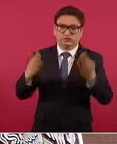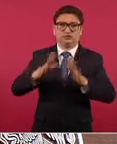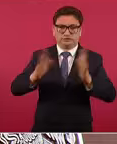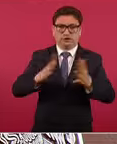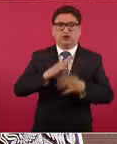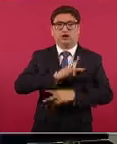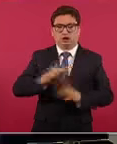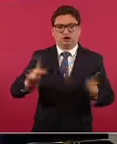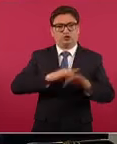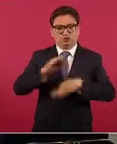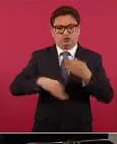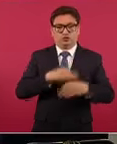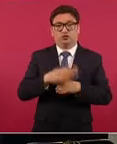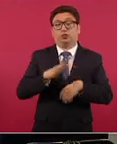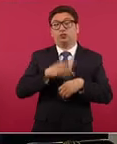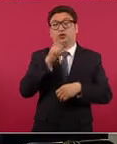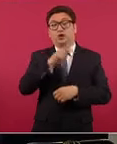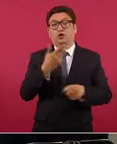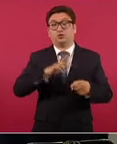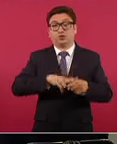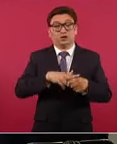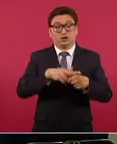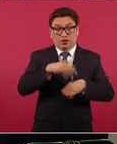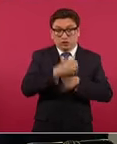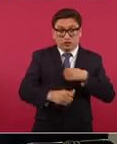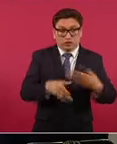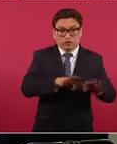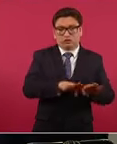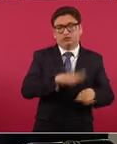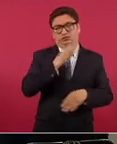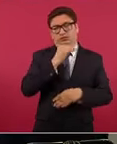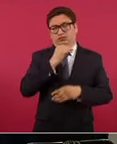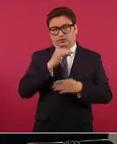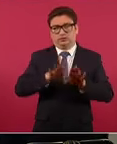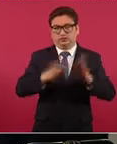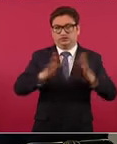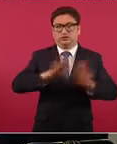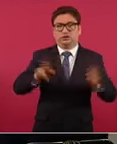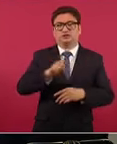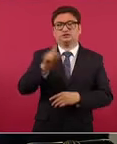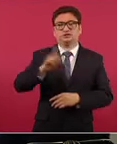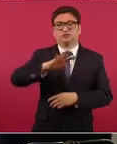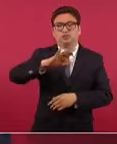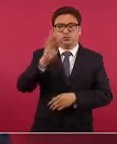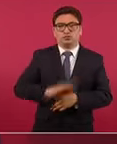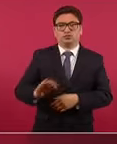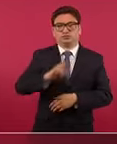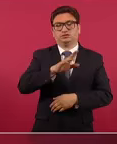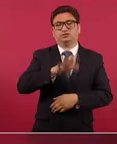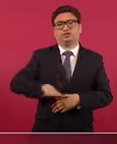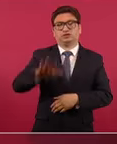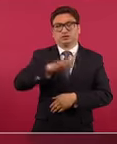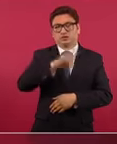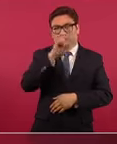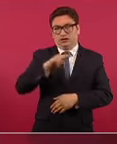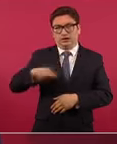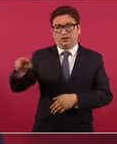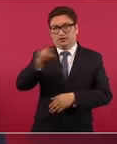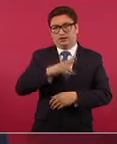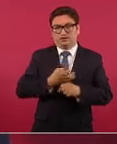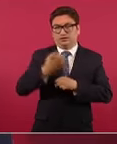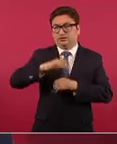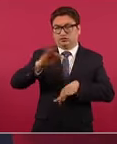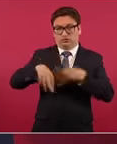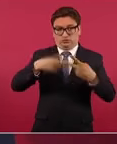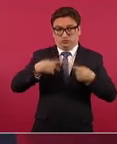difícilmente le podemos decir hospital y ya hoy en nayarit el 100 por ciento de los hospitales del estado que tienen a la población que no tiene seguridad